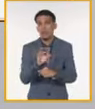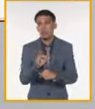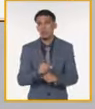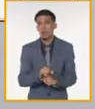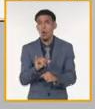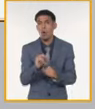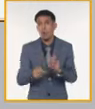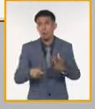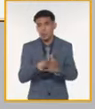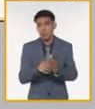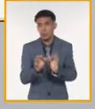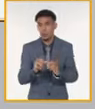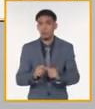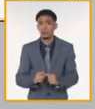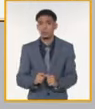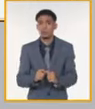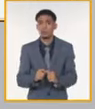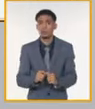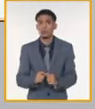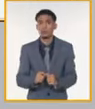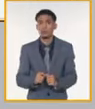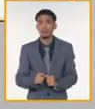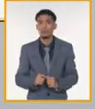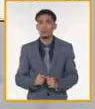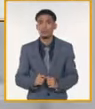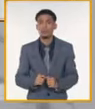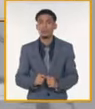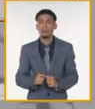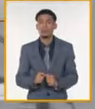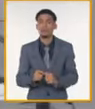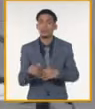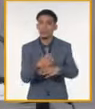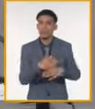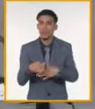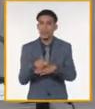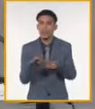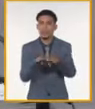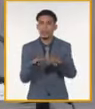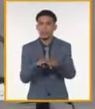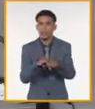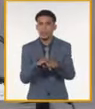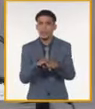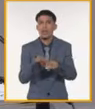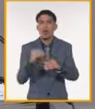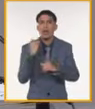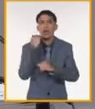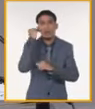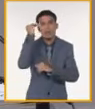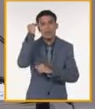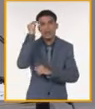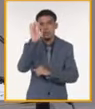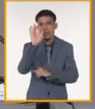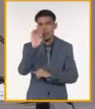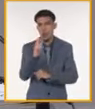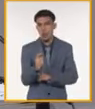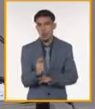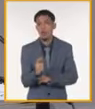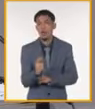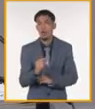tributación Qué son los principios de generalidad de equidad y de capacidad económica para la aplicación de estos de